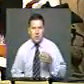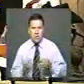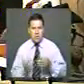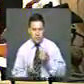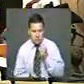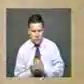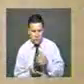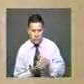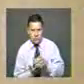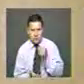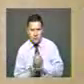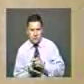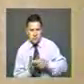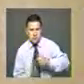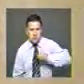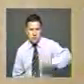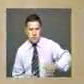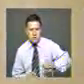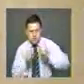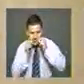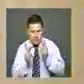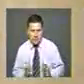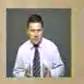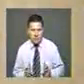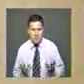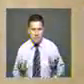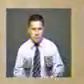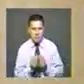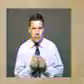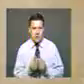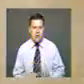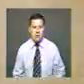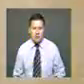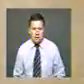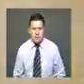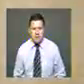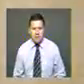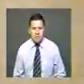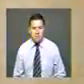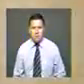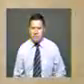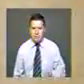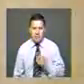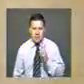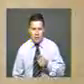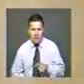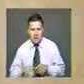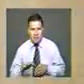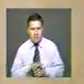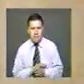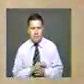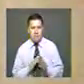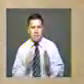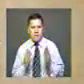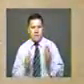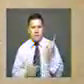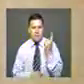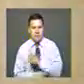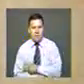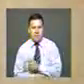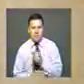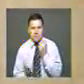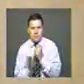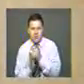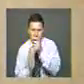notarial vulnera los derechos fundamentales de los miembros de las parejas del mismo sexo cuando no accede a la celebración y registro